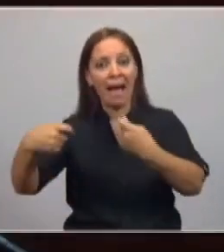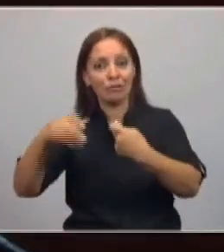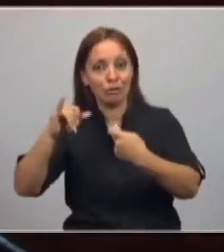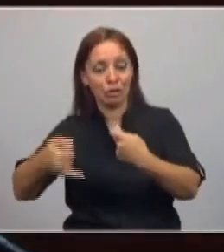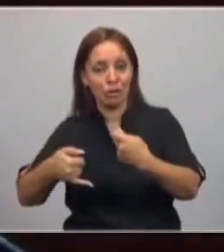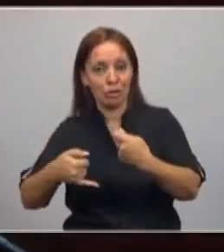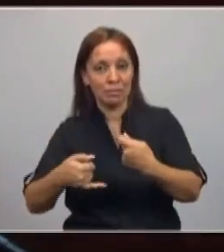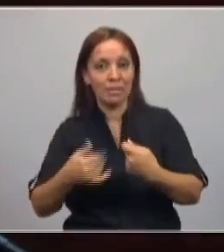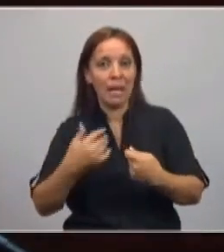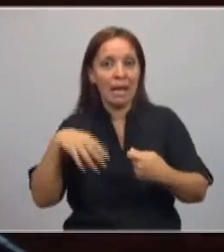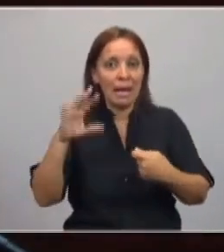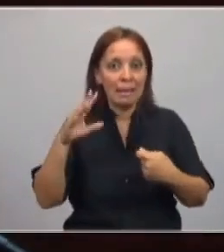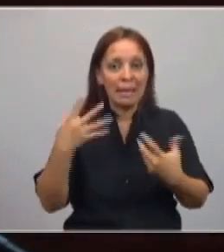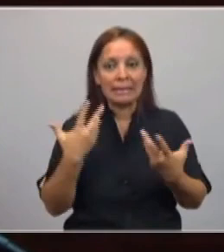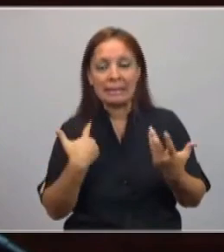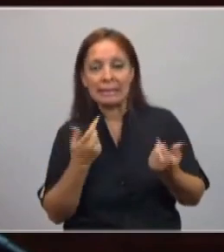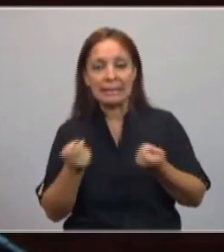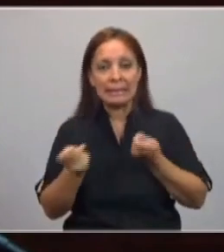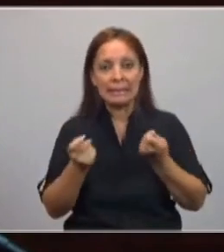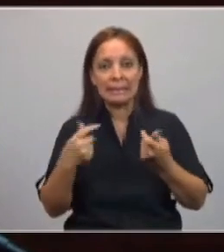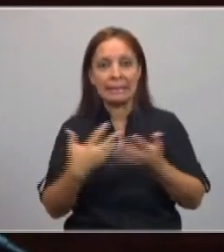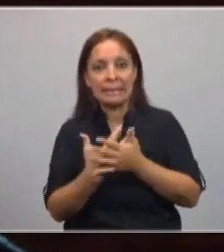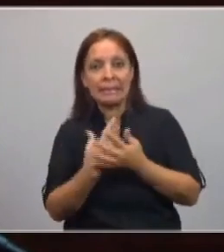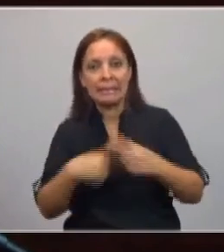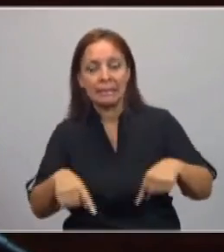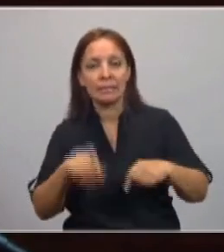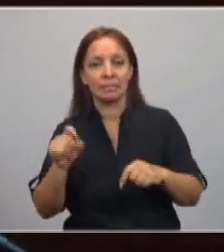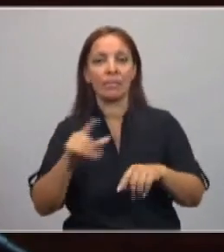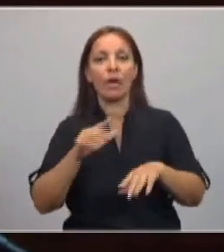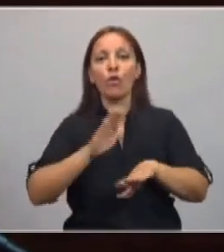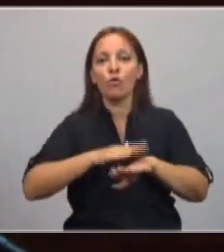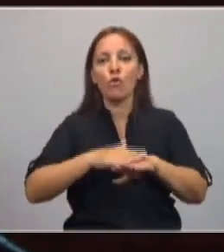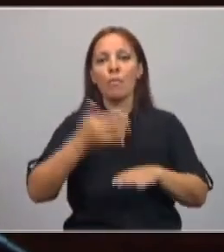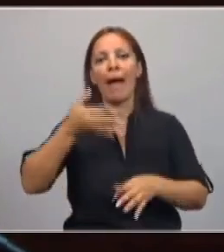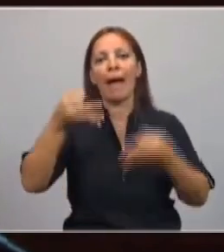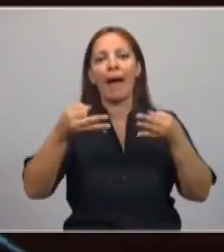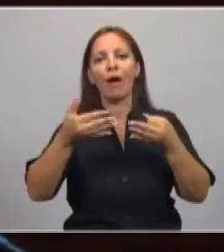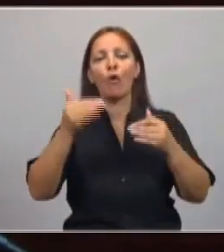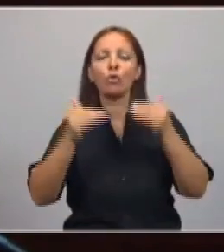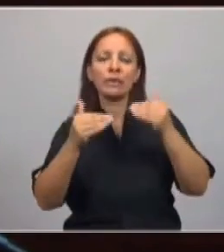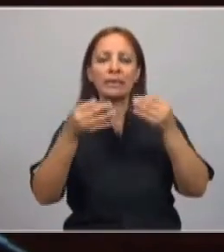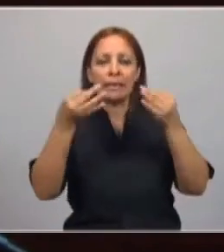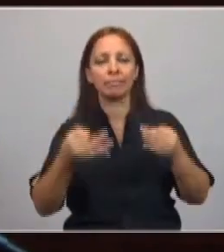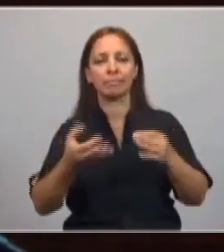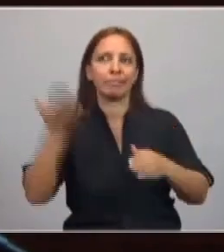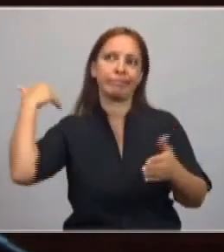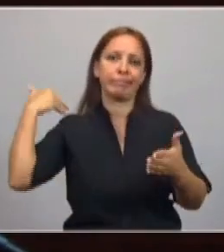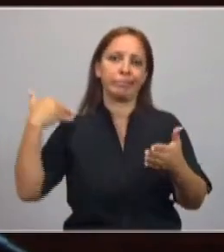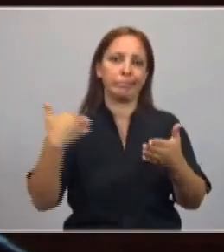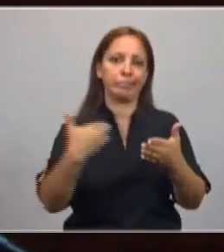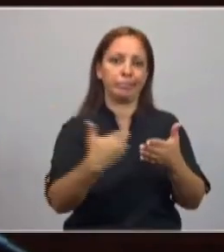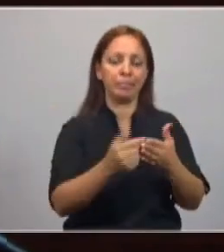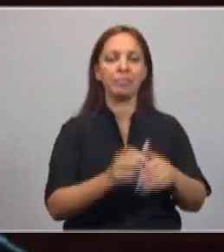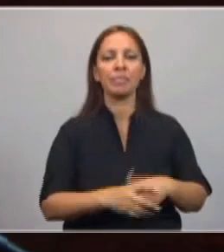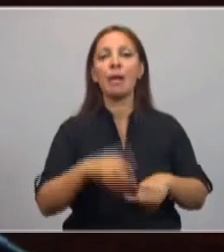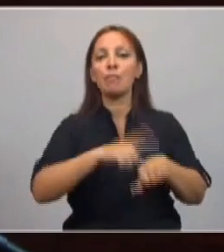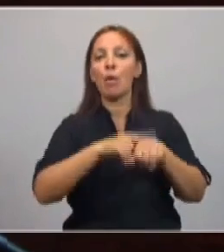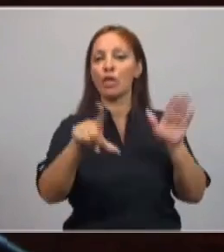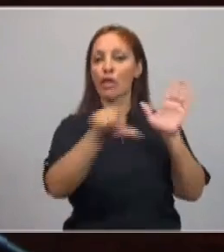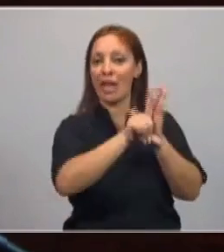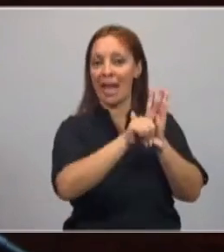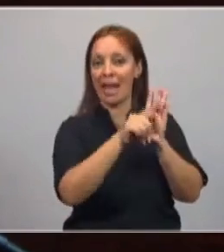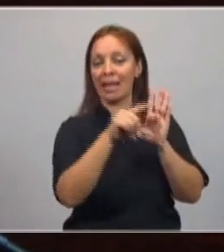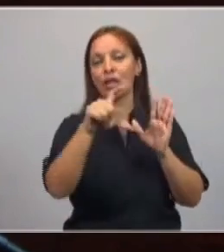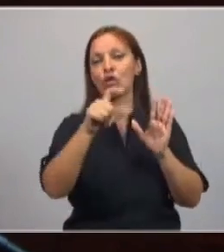Argentina. Esto se debe, en parte, a una injusticia histórica. Cuando se aprobó la ley de coparticipación, en el